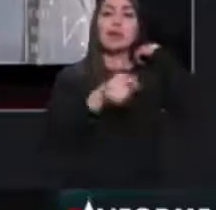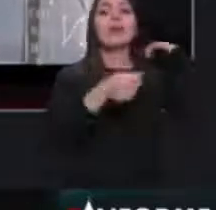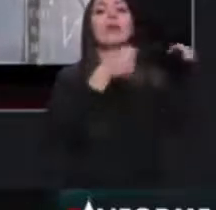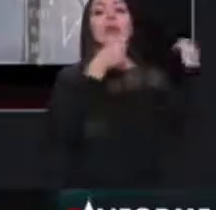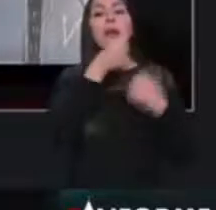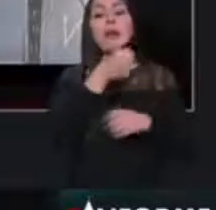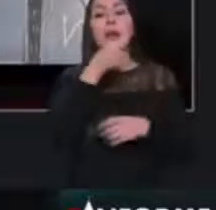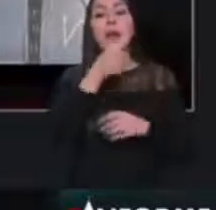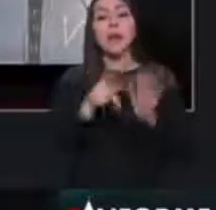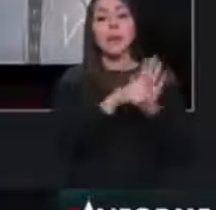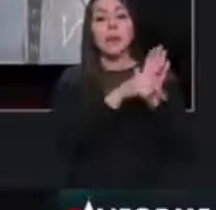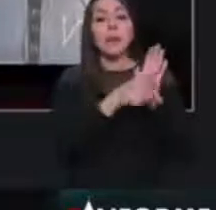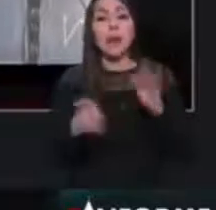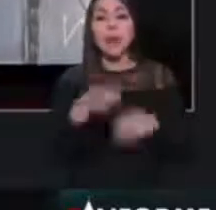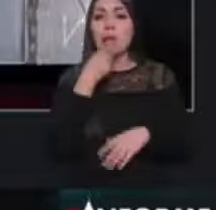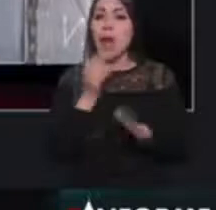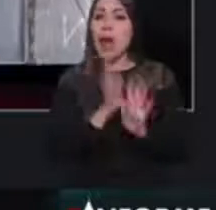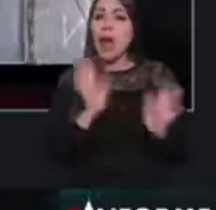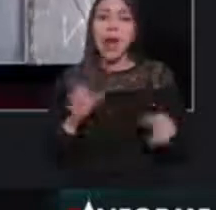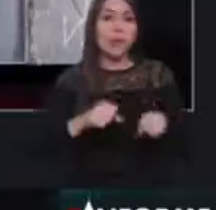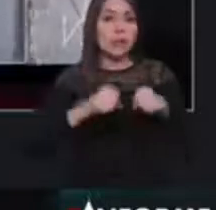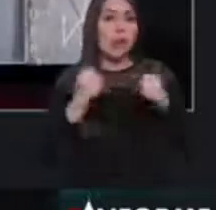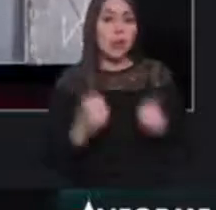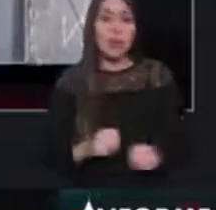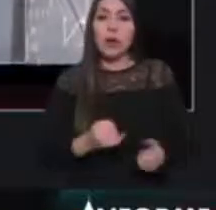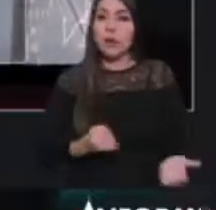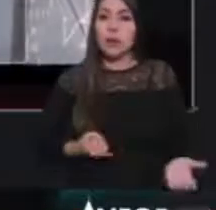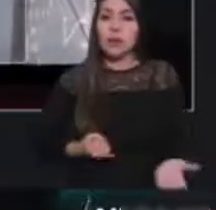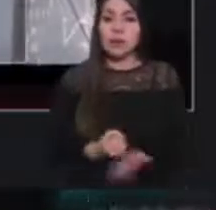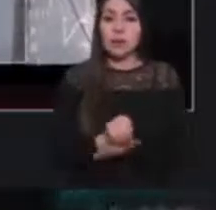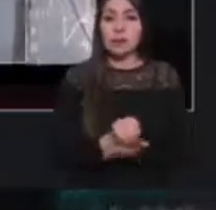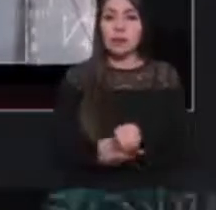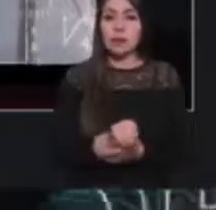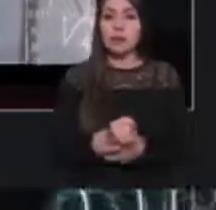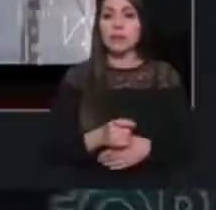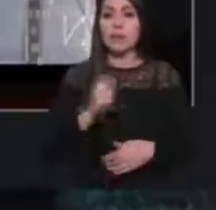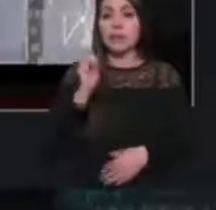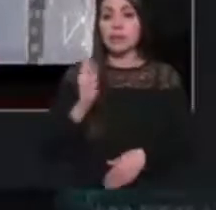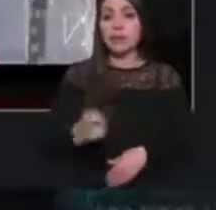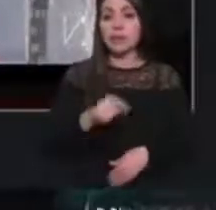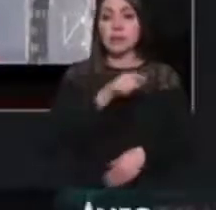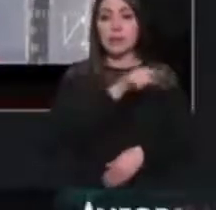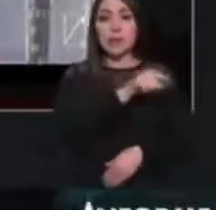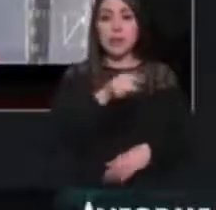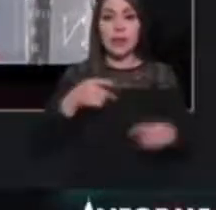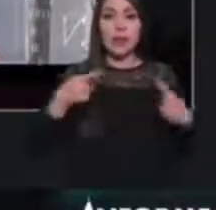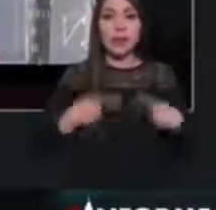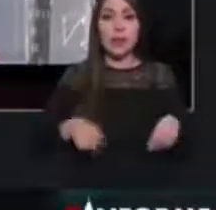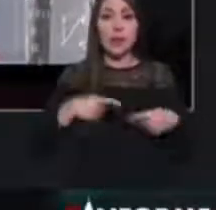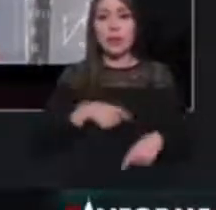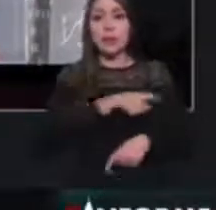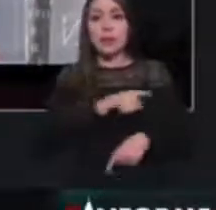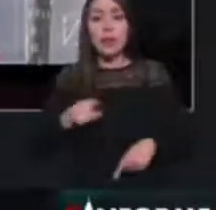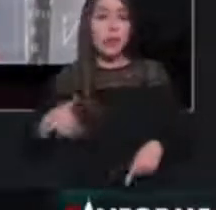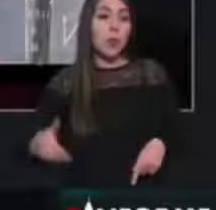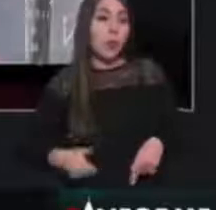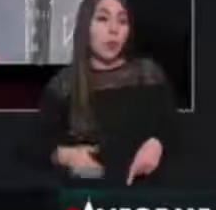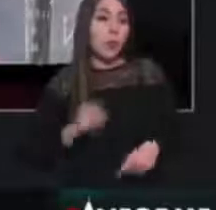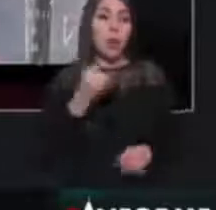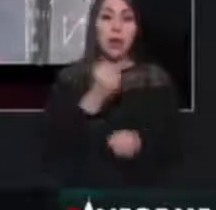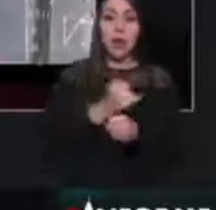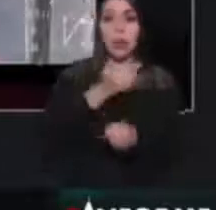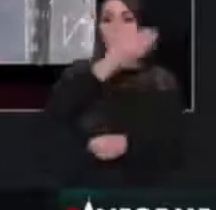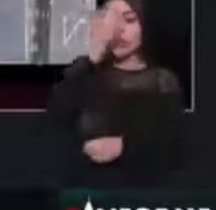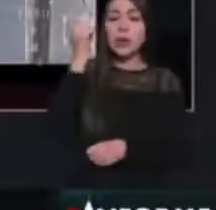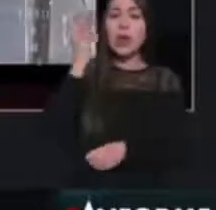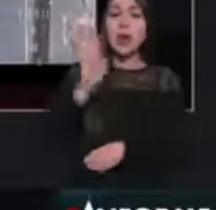la prensa ya está diciendo que esto, que como si estas personas fueran inocentes o fueran culpables, ya se volvió